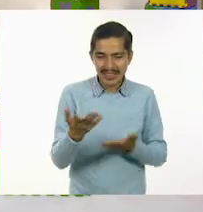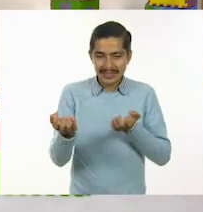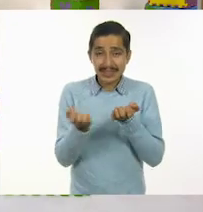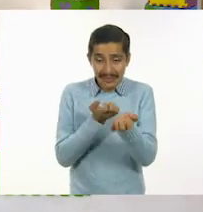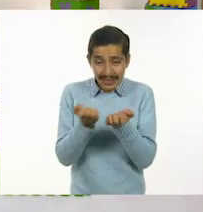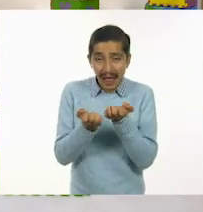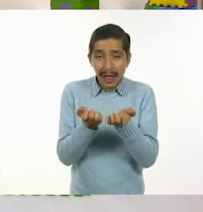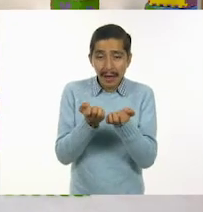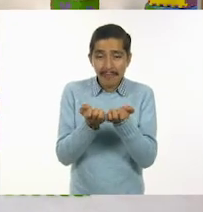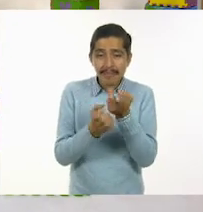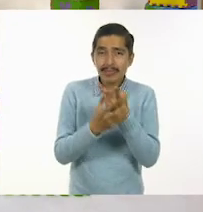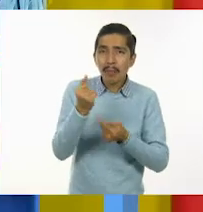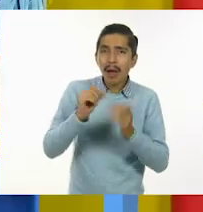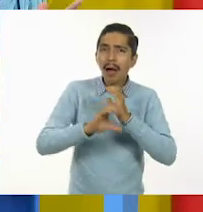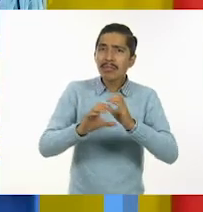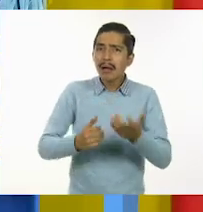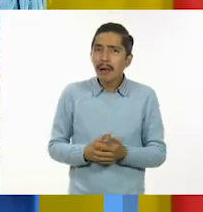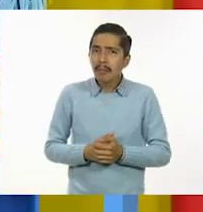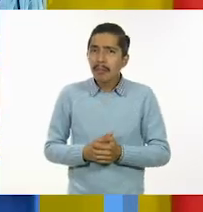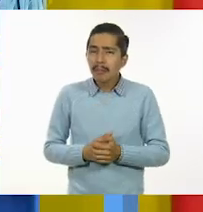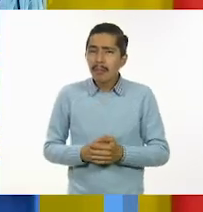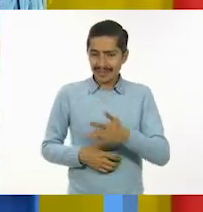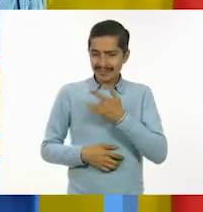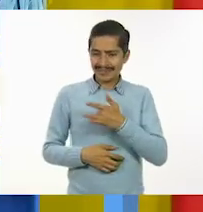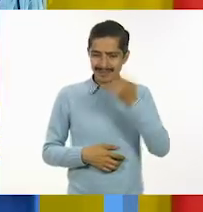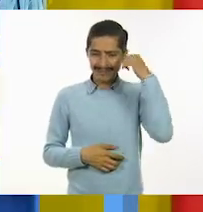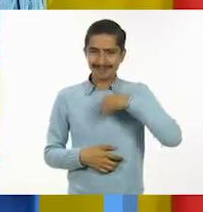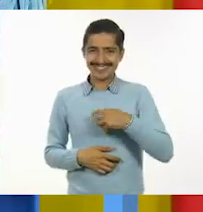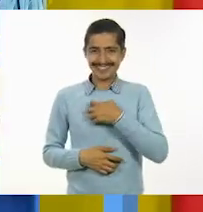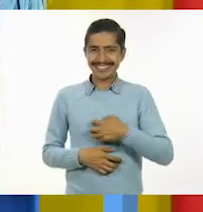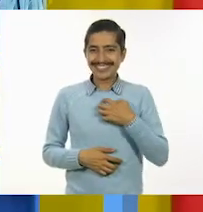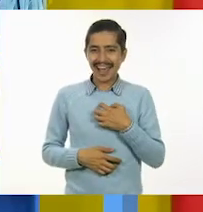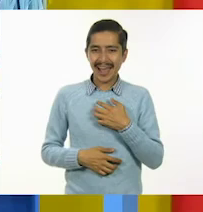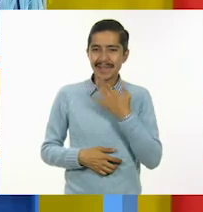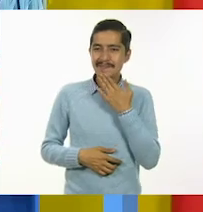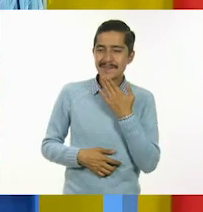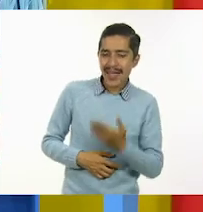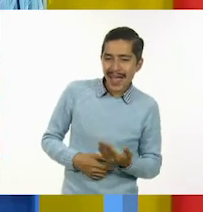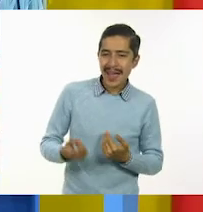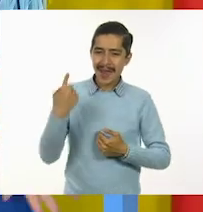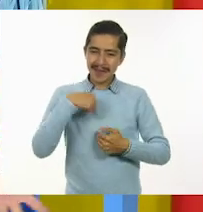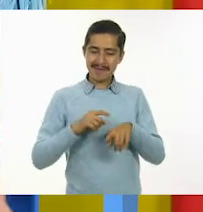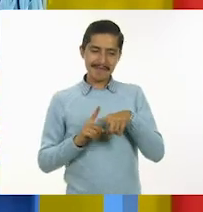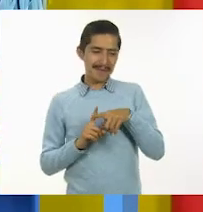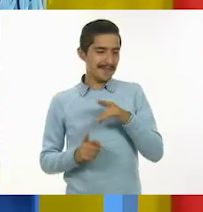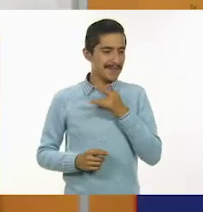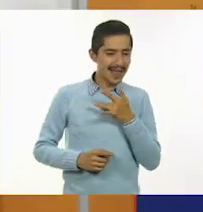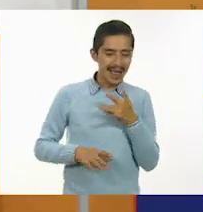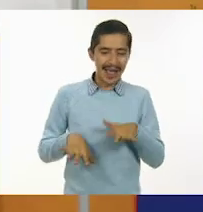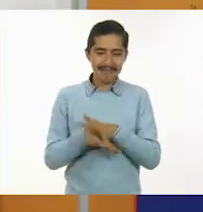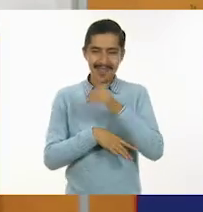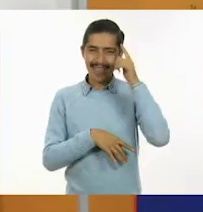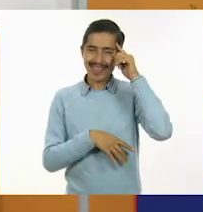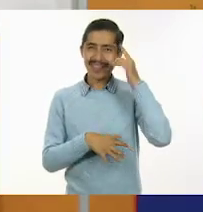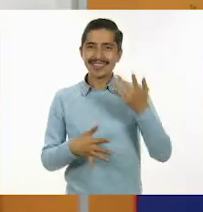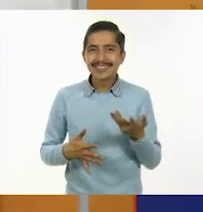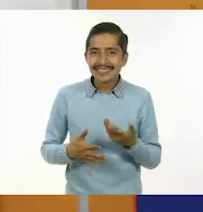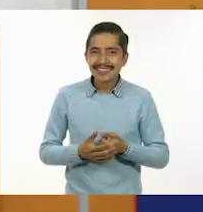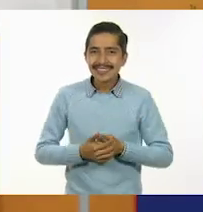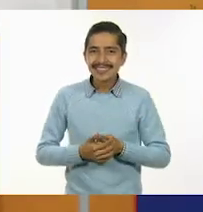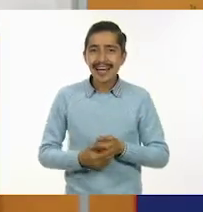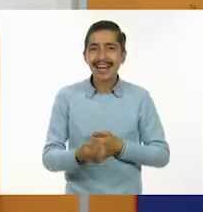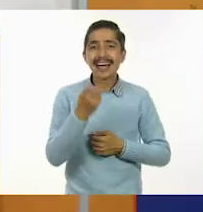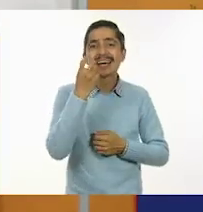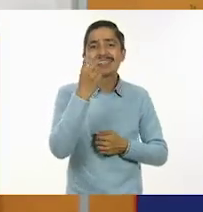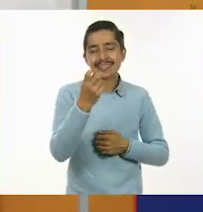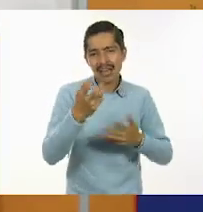ejercicio y cantamos. Y eso nos alegra, ¿no? Nos pone de buen humor, nos cambia completamente. Así es. Eso